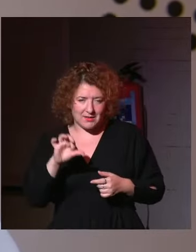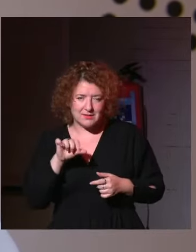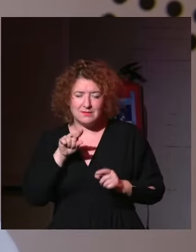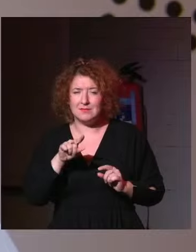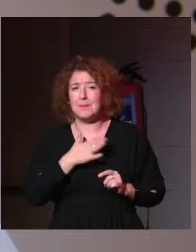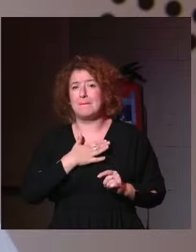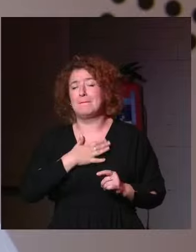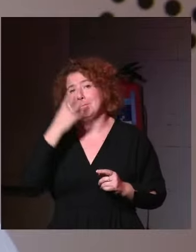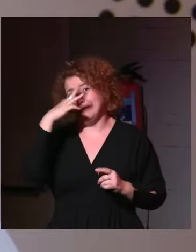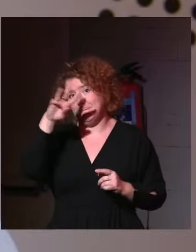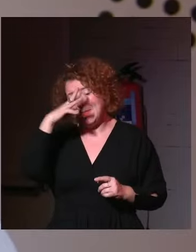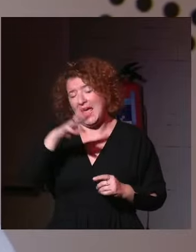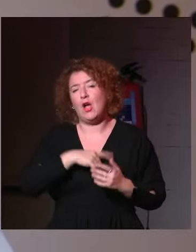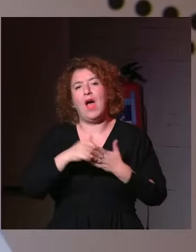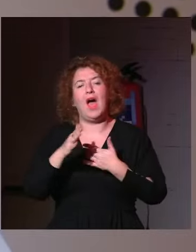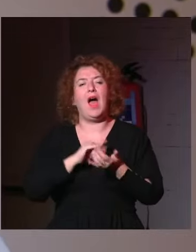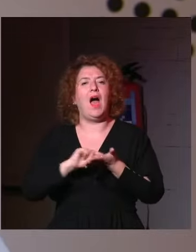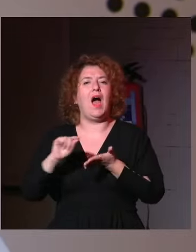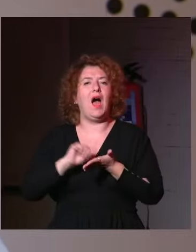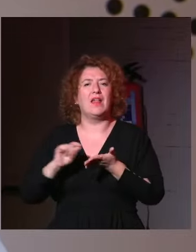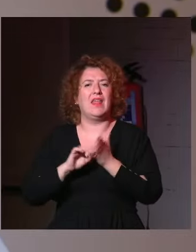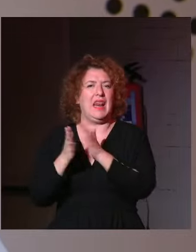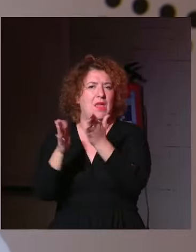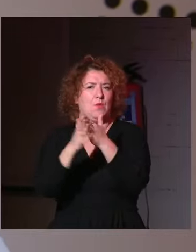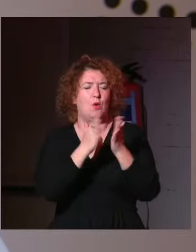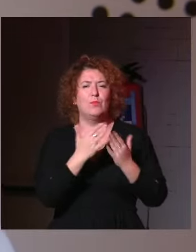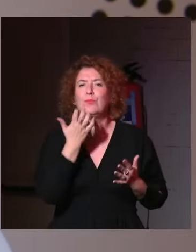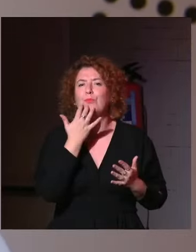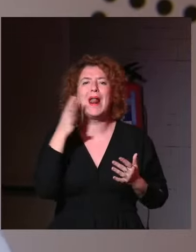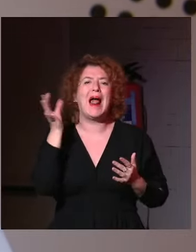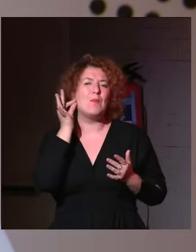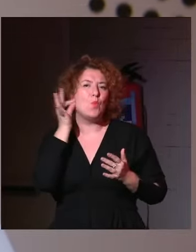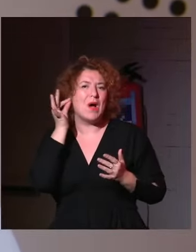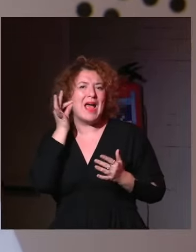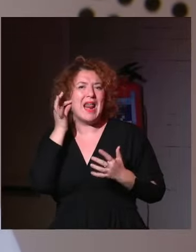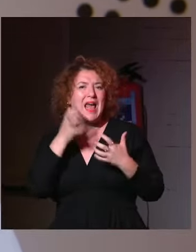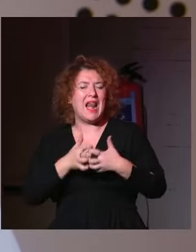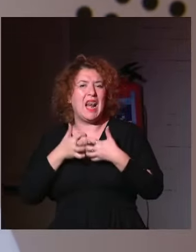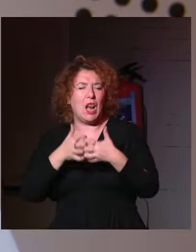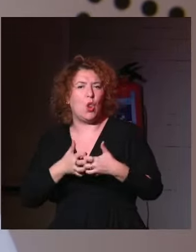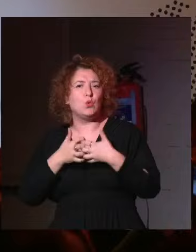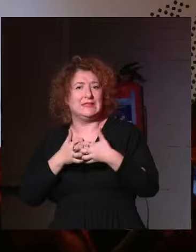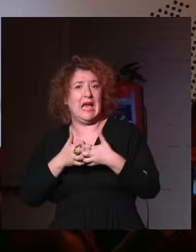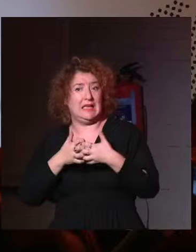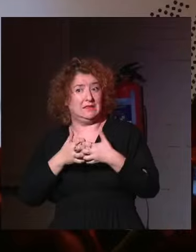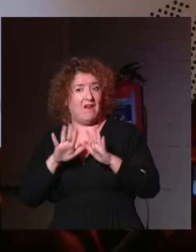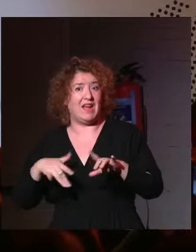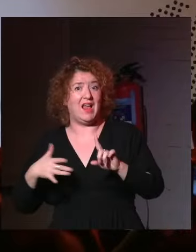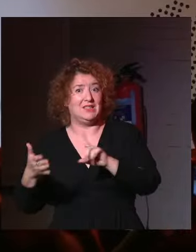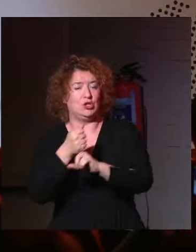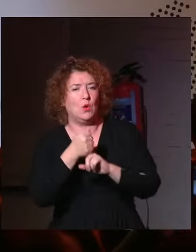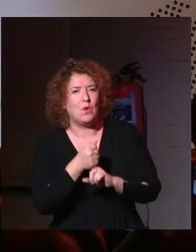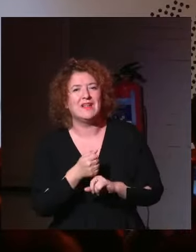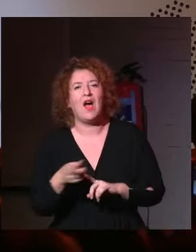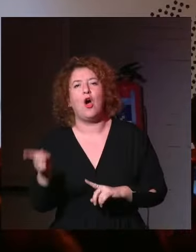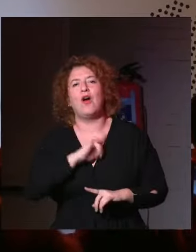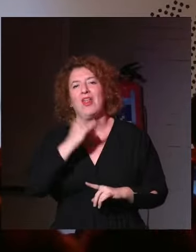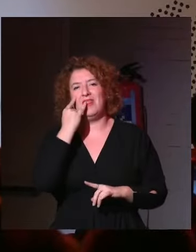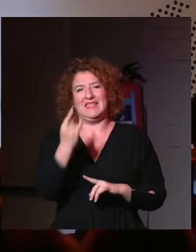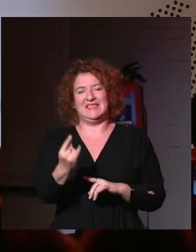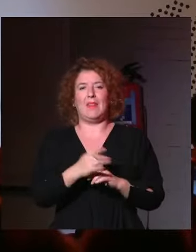reside en México y que es también autora de varios libros por ejemplo las mujeres que luchan se encuentran o o deseada